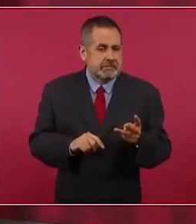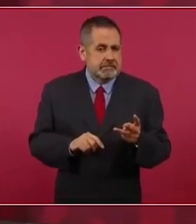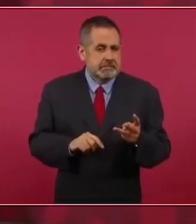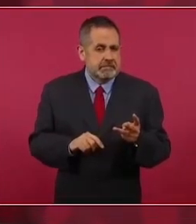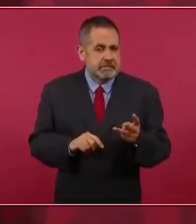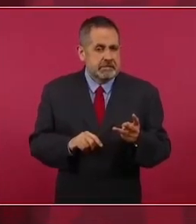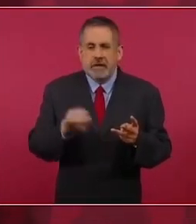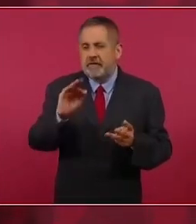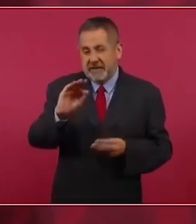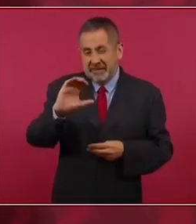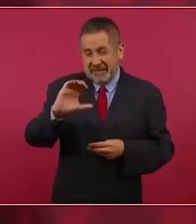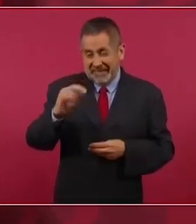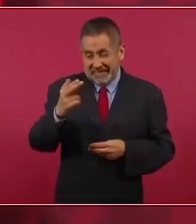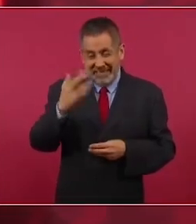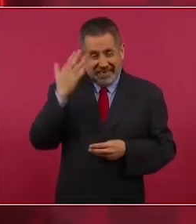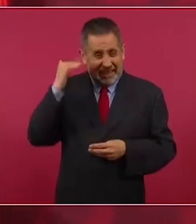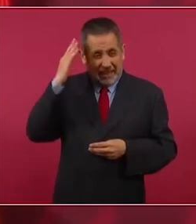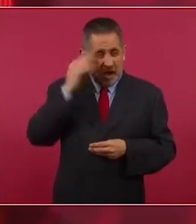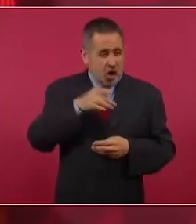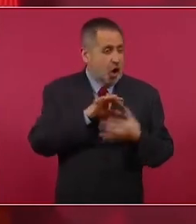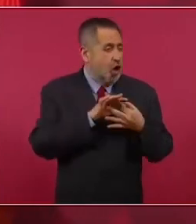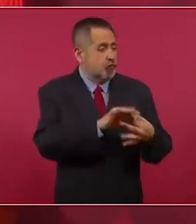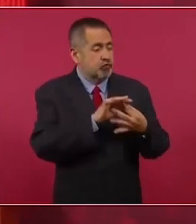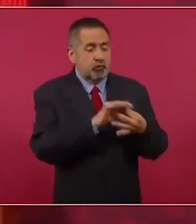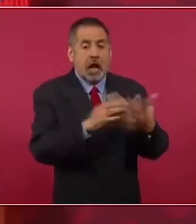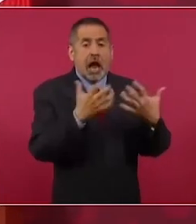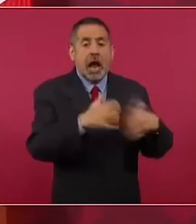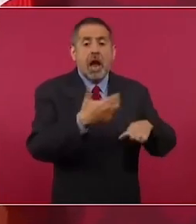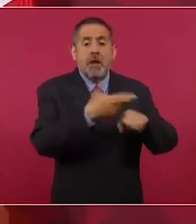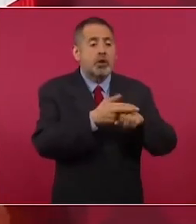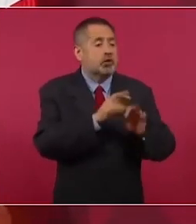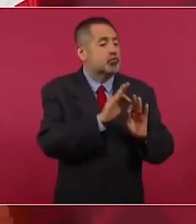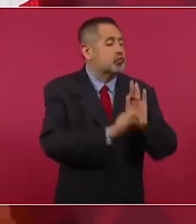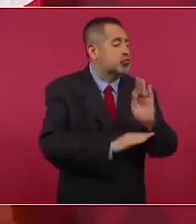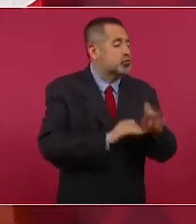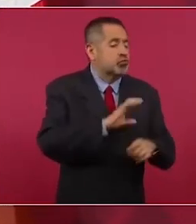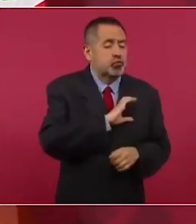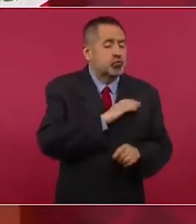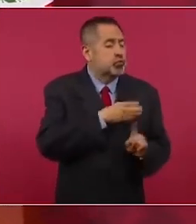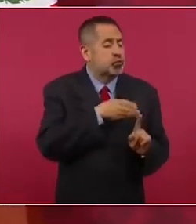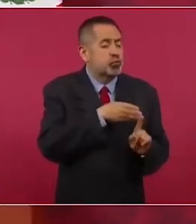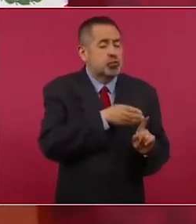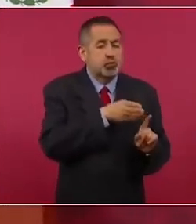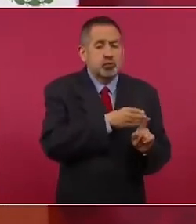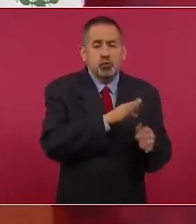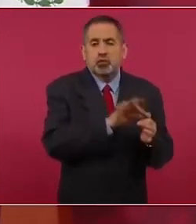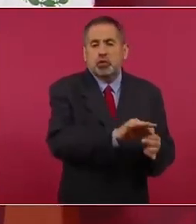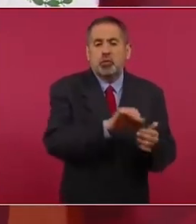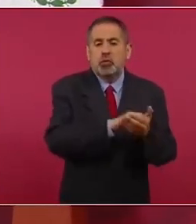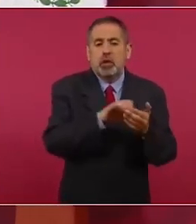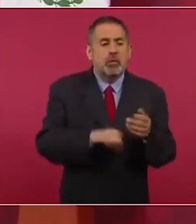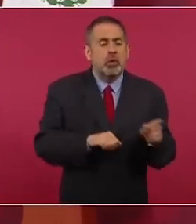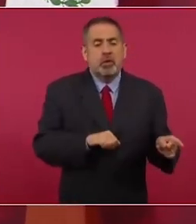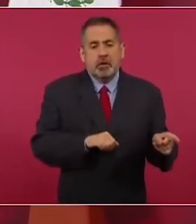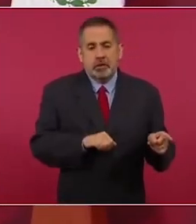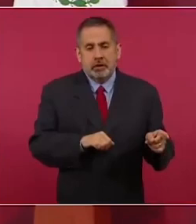con Calderón habían empresas consentidas como